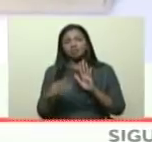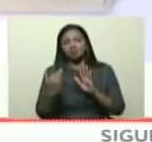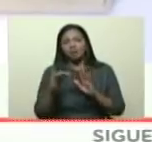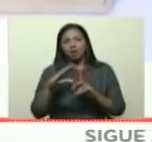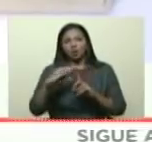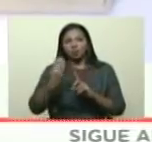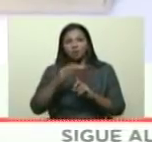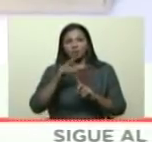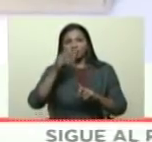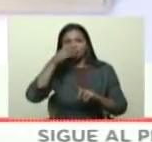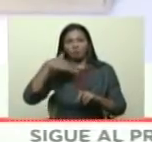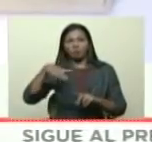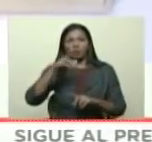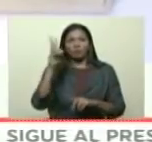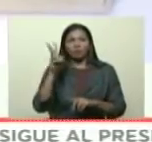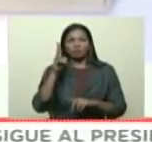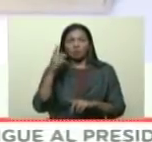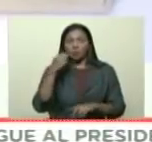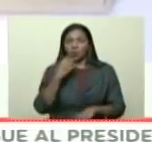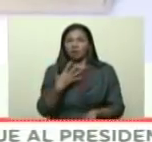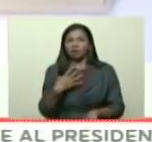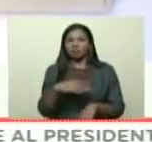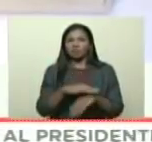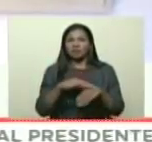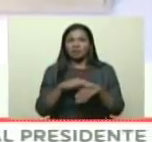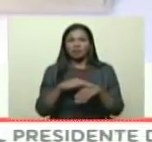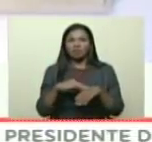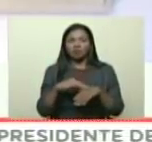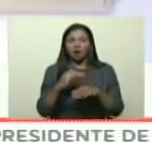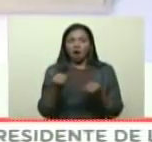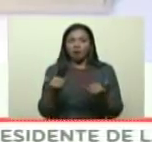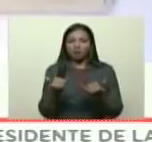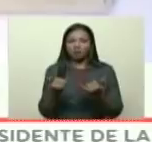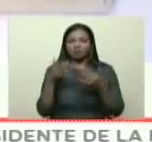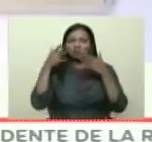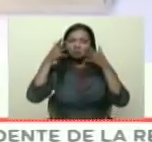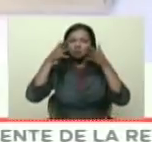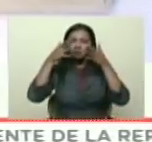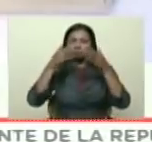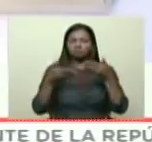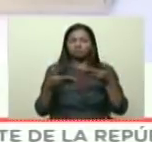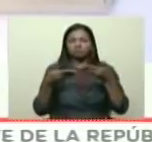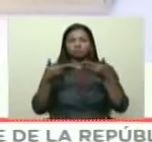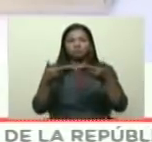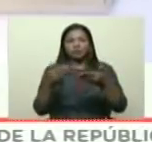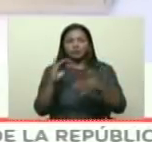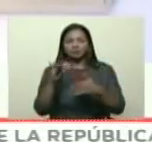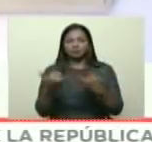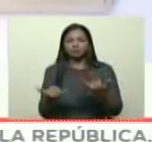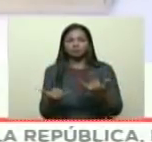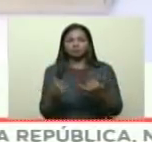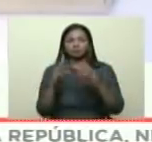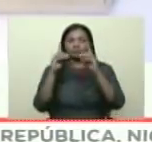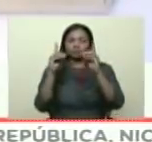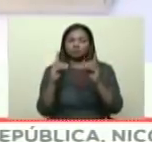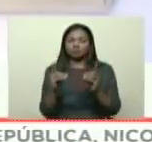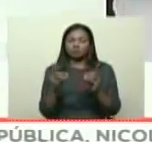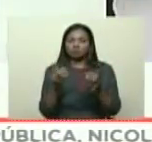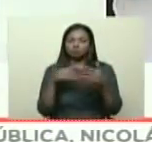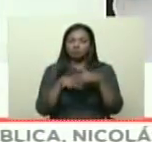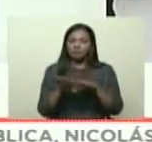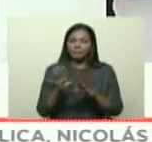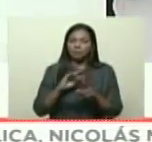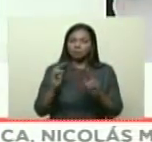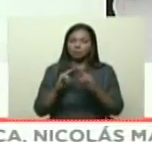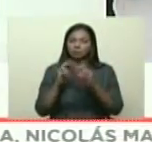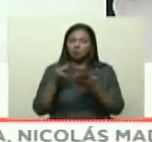pueblo venezolano. Bueno, Ernesto Villegas, ya esta orientación está dada. Ahora es una decisión a través de un punto de